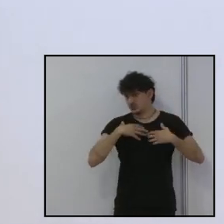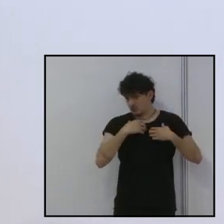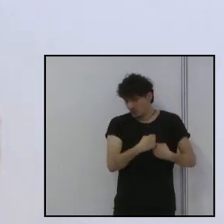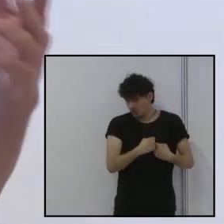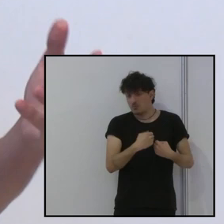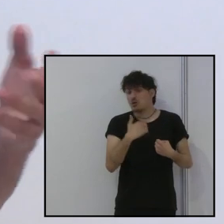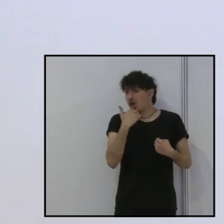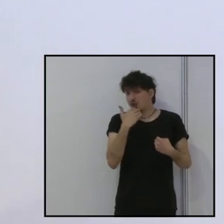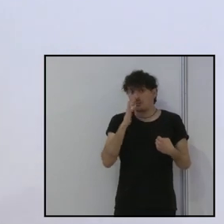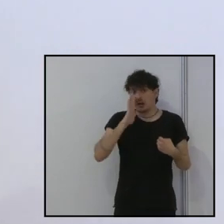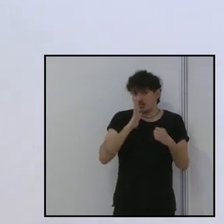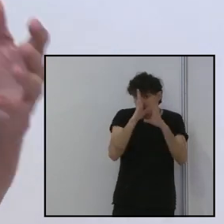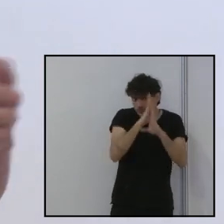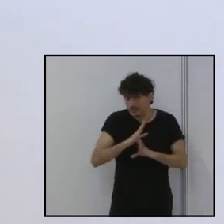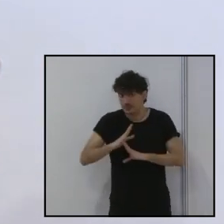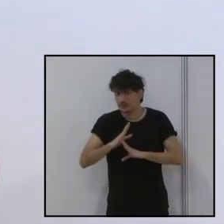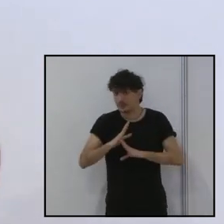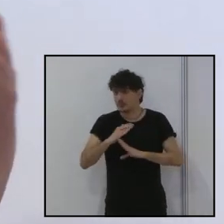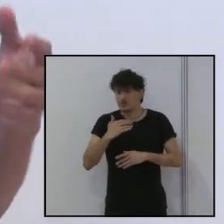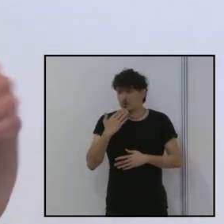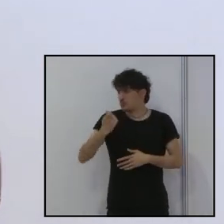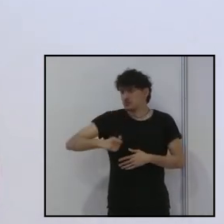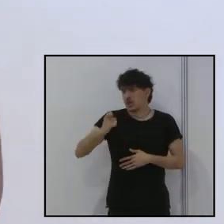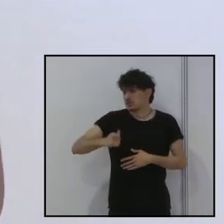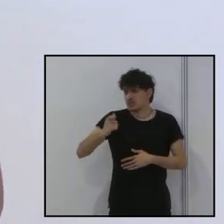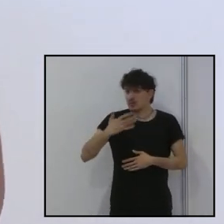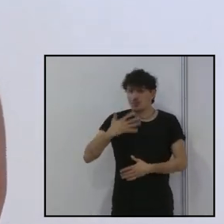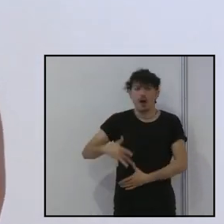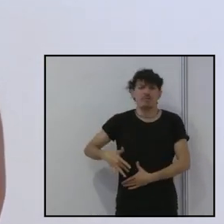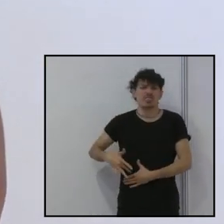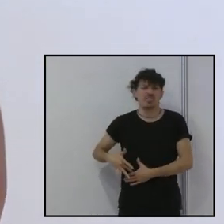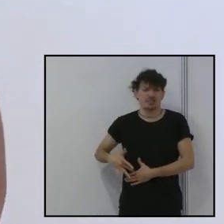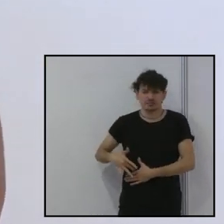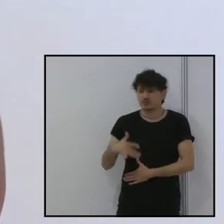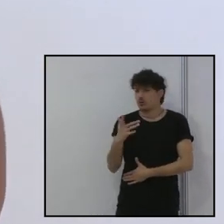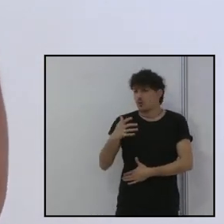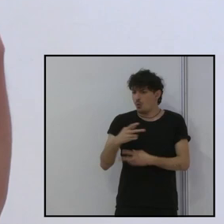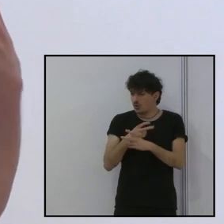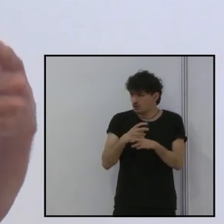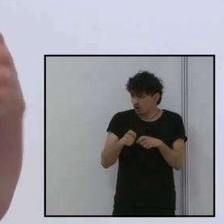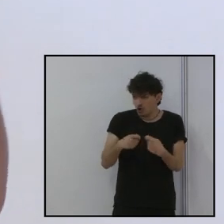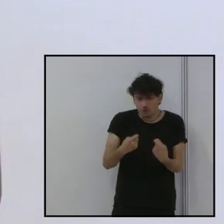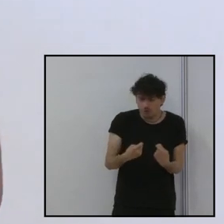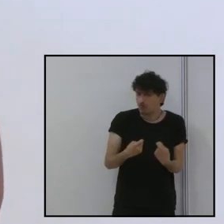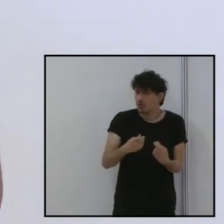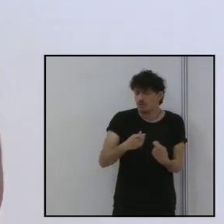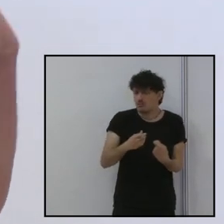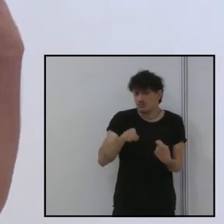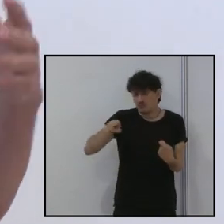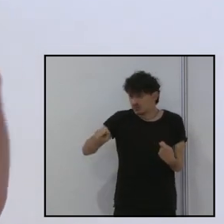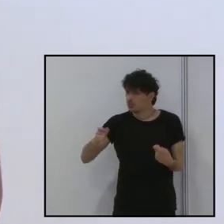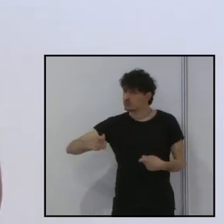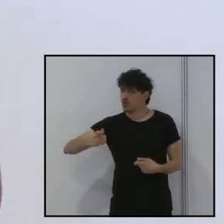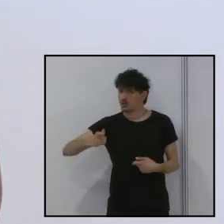a pesar de que es mucho más frecuente que una apendicitis o un hueso roto de lo que todo el mundo habla. Y además hablar de las cosas alivia.